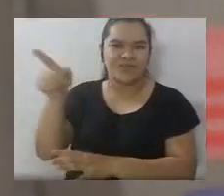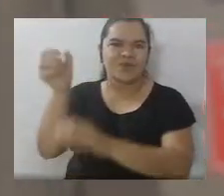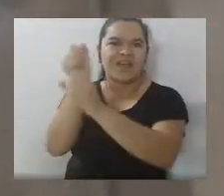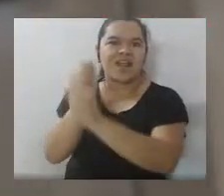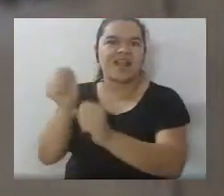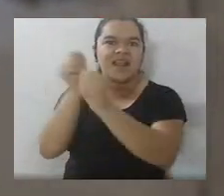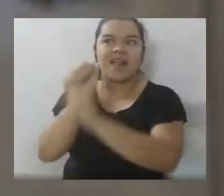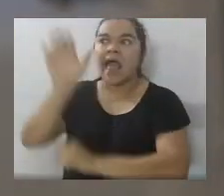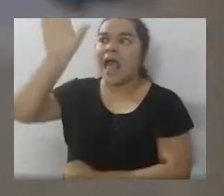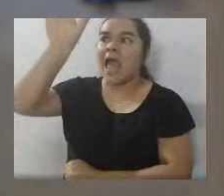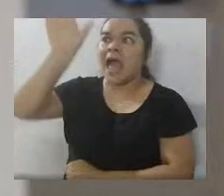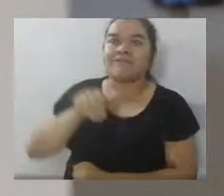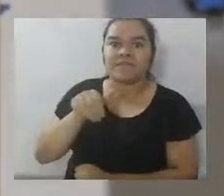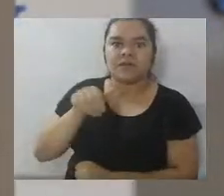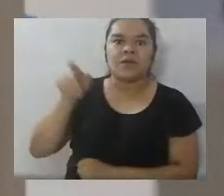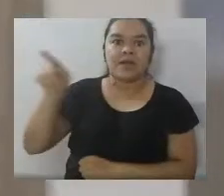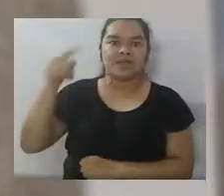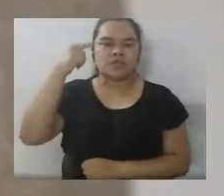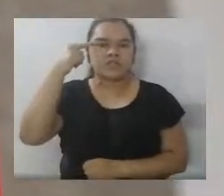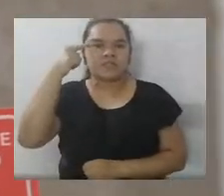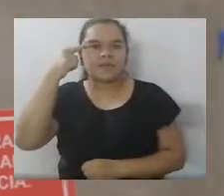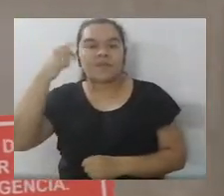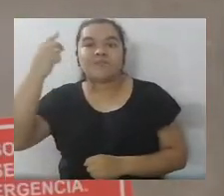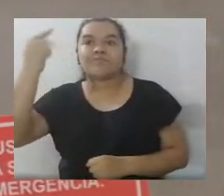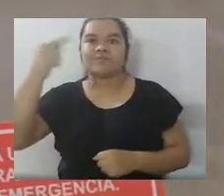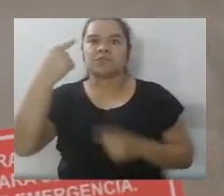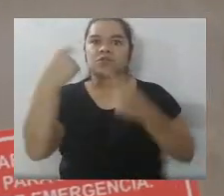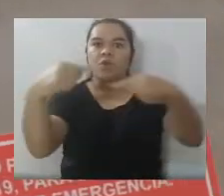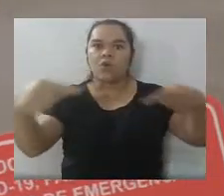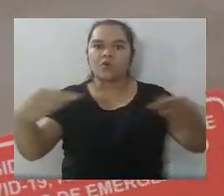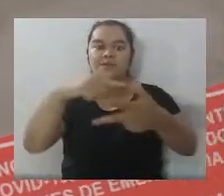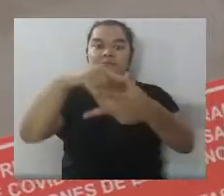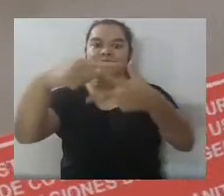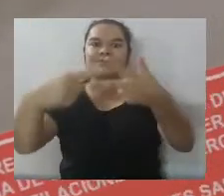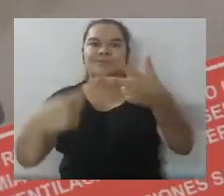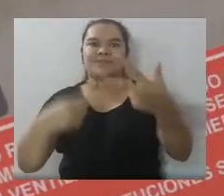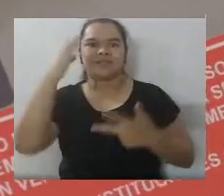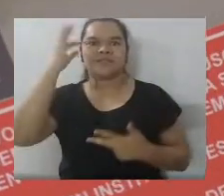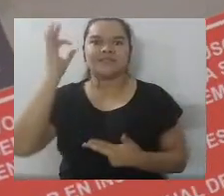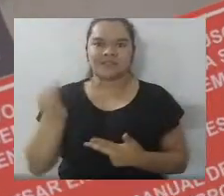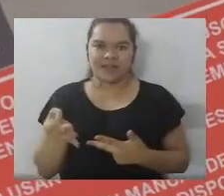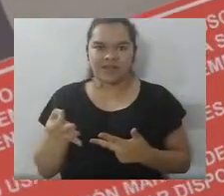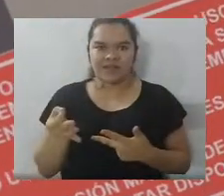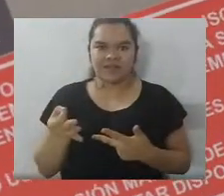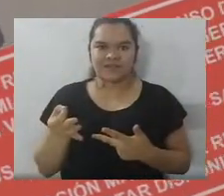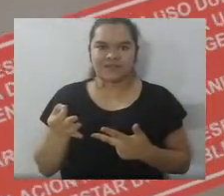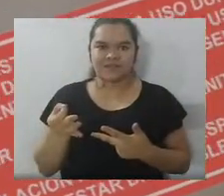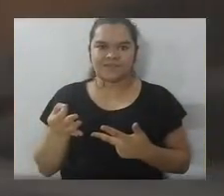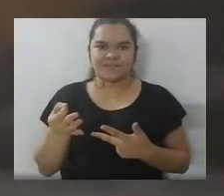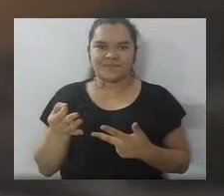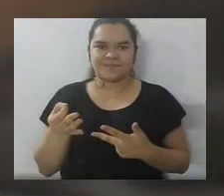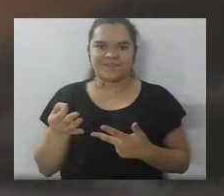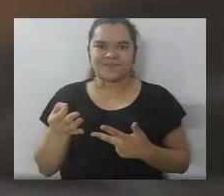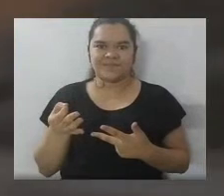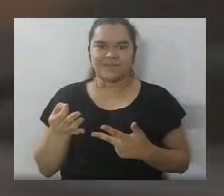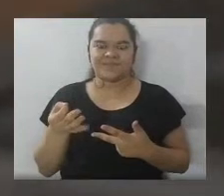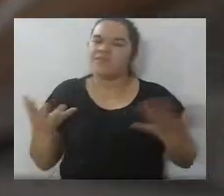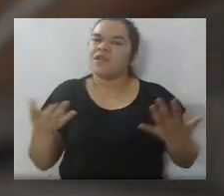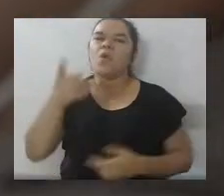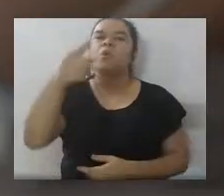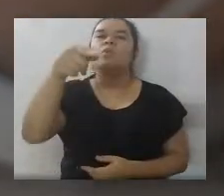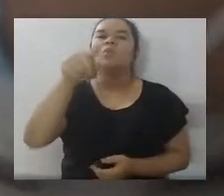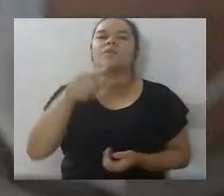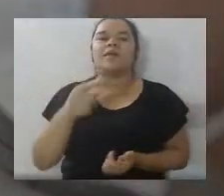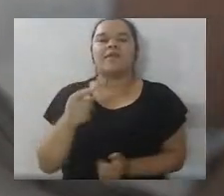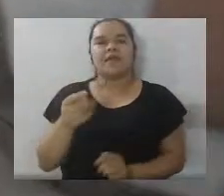juego tiene su sustento académico. Es decir, amén de que para ustedes que son